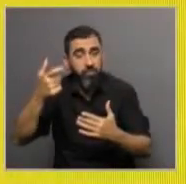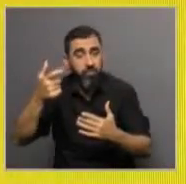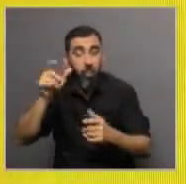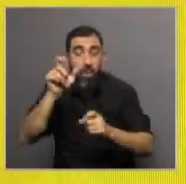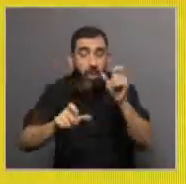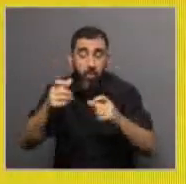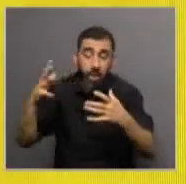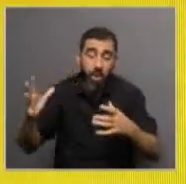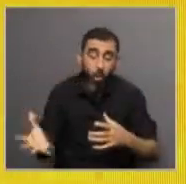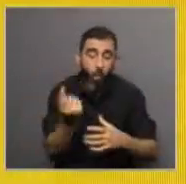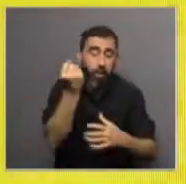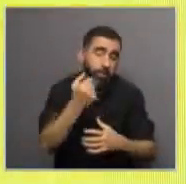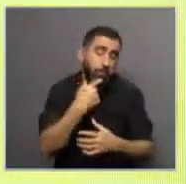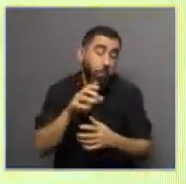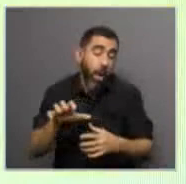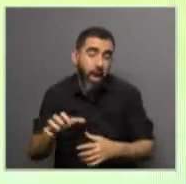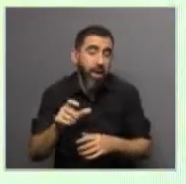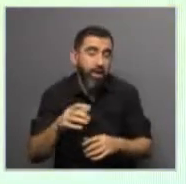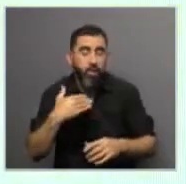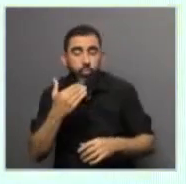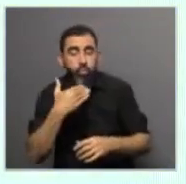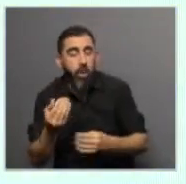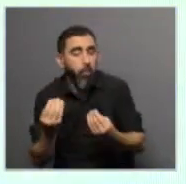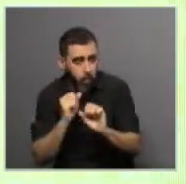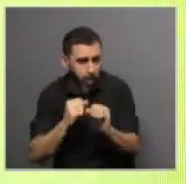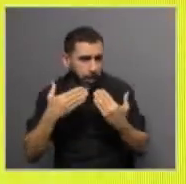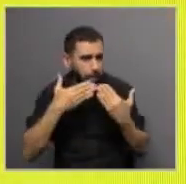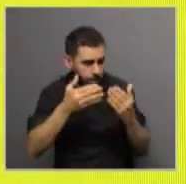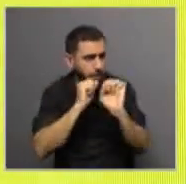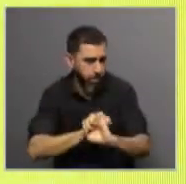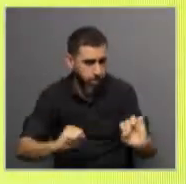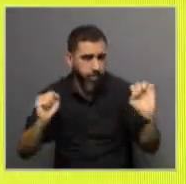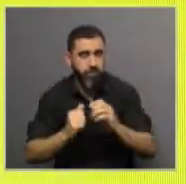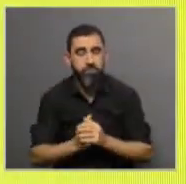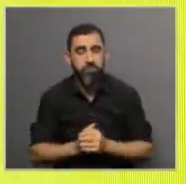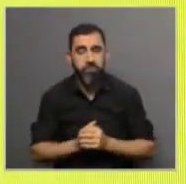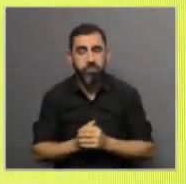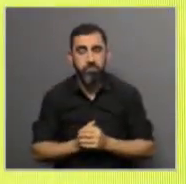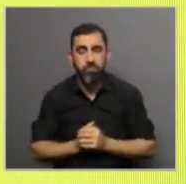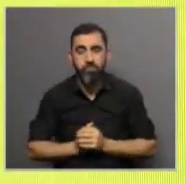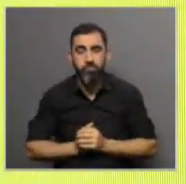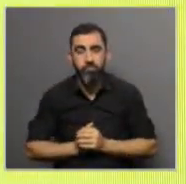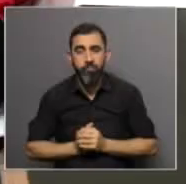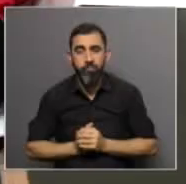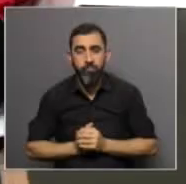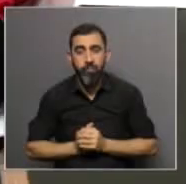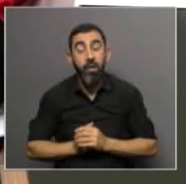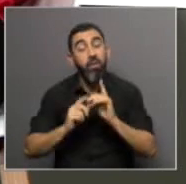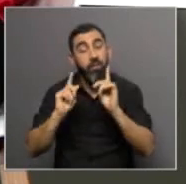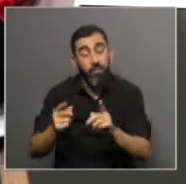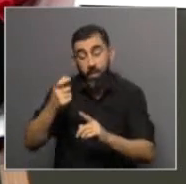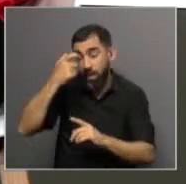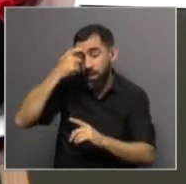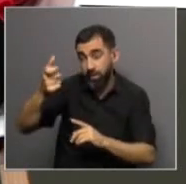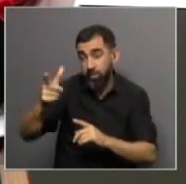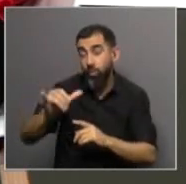gente encuentra alguna que otra Sí, especie claro. que no sabe, que Exacto. no conoce, Y- Sí. están abiertos a eso. Y me animaría a decir que la ciencia y